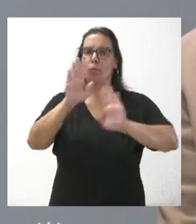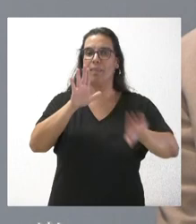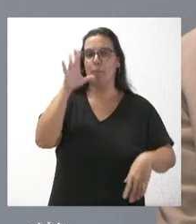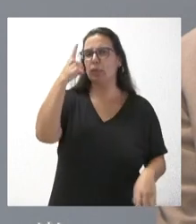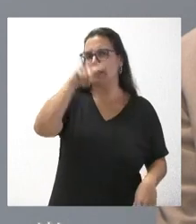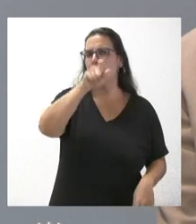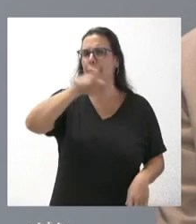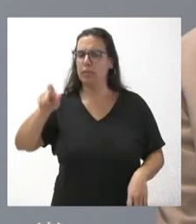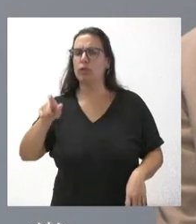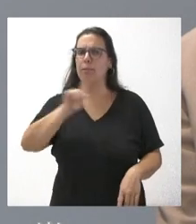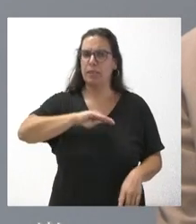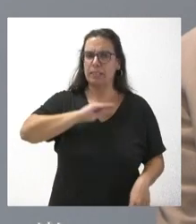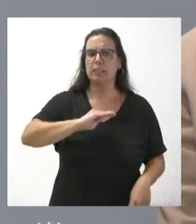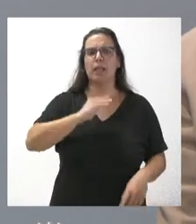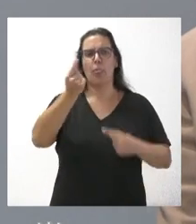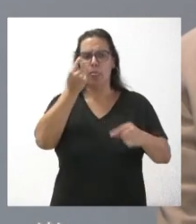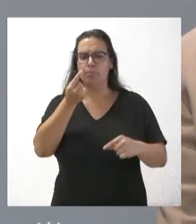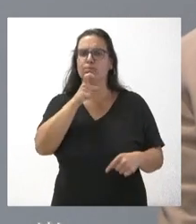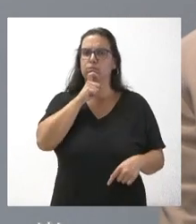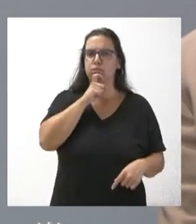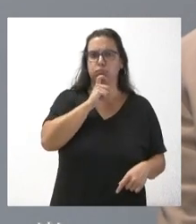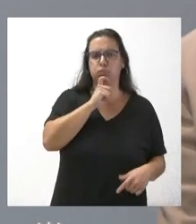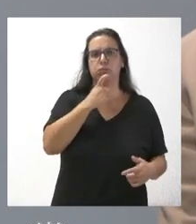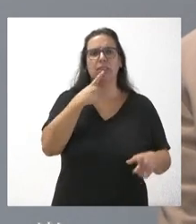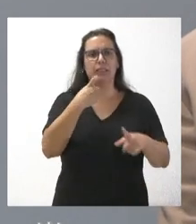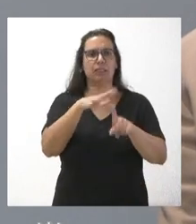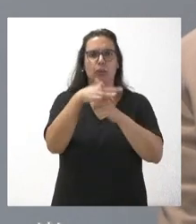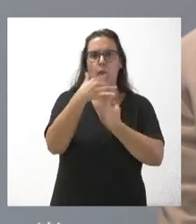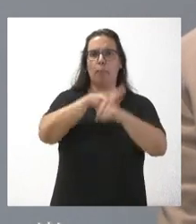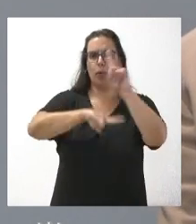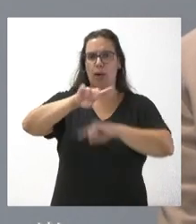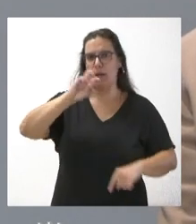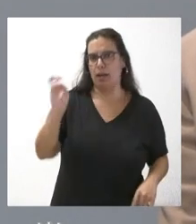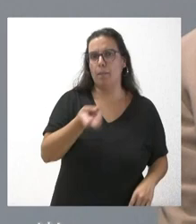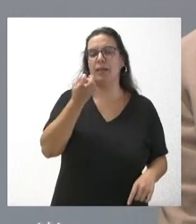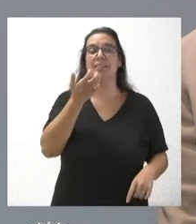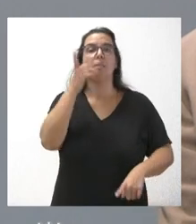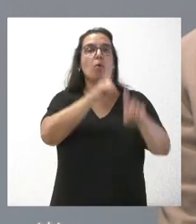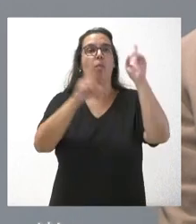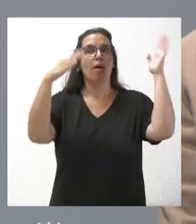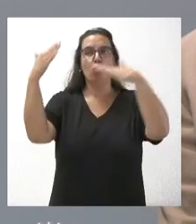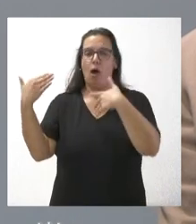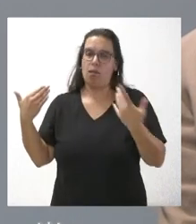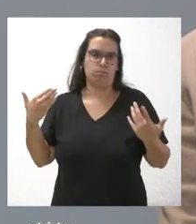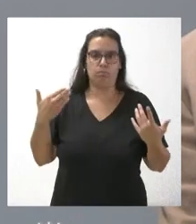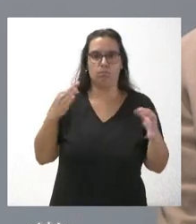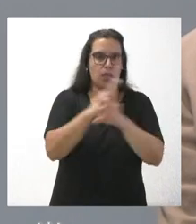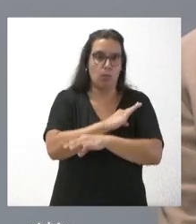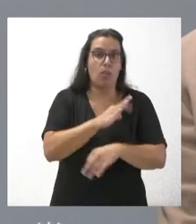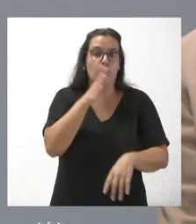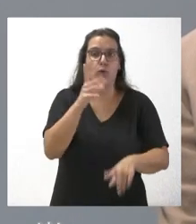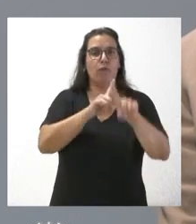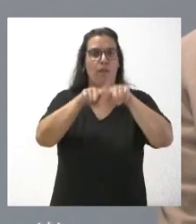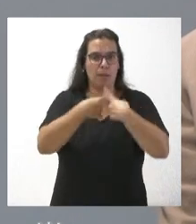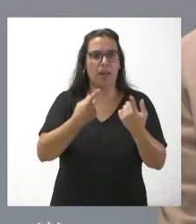tienen dificultades y muchos problemas, que nos equivocaríamos si pensáramos que no hay problemas económicos para muchas familias, para muchos ciudadanos, para